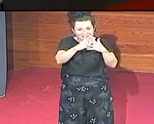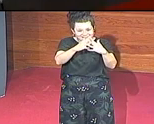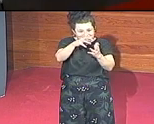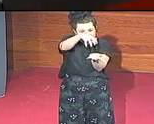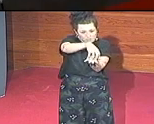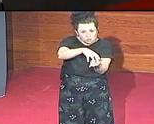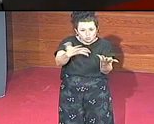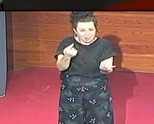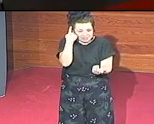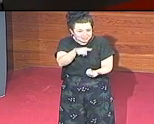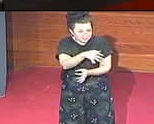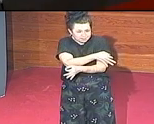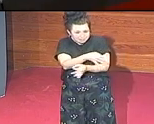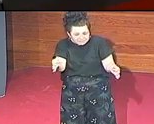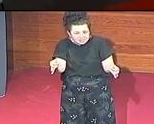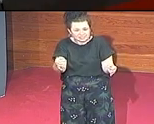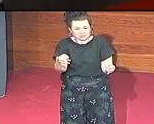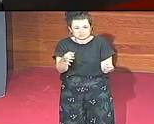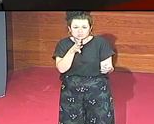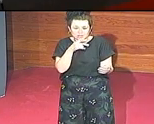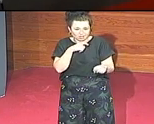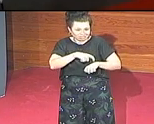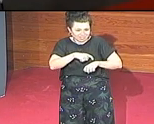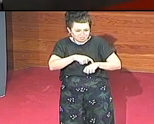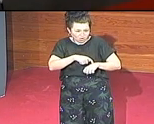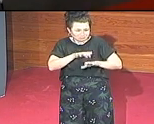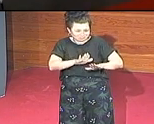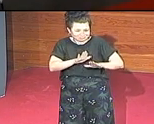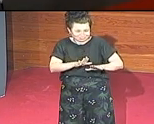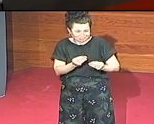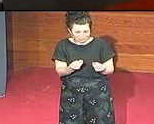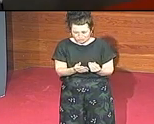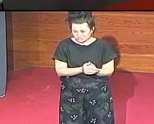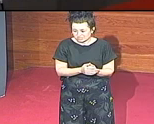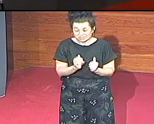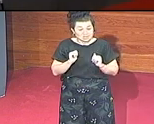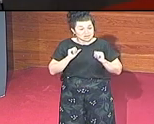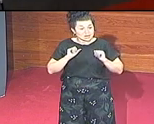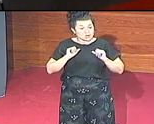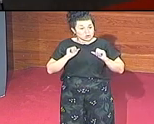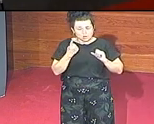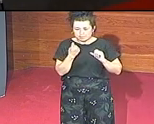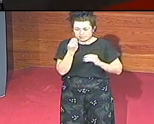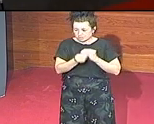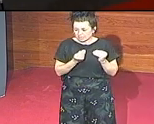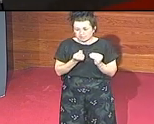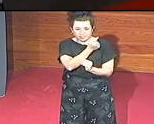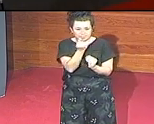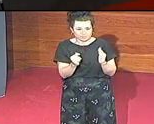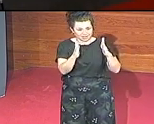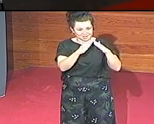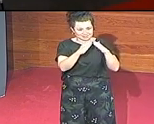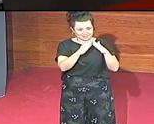perfectamente cuáles se ha pasado mucho tiempo allí y bueno dice lo primero que es dibujar la casa